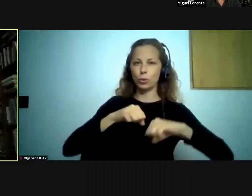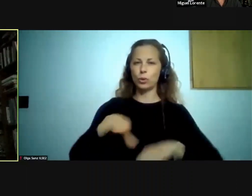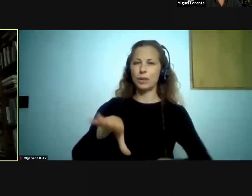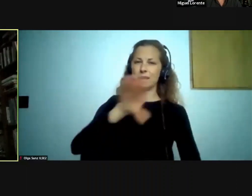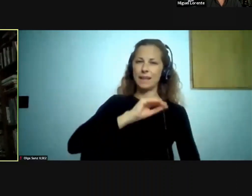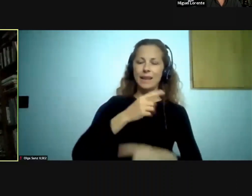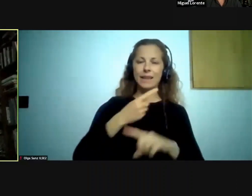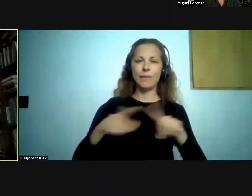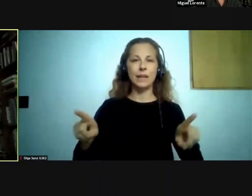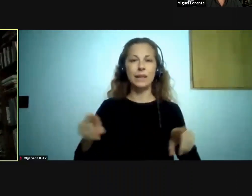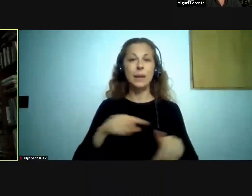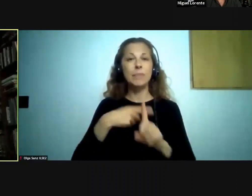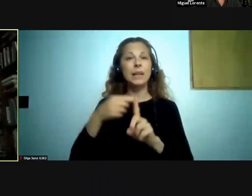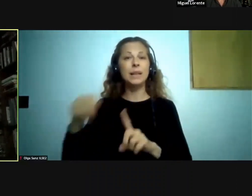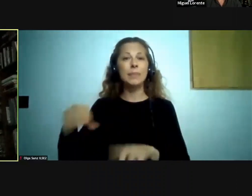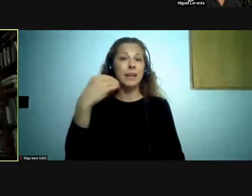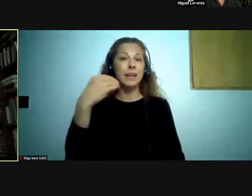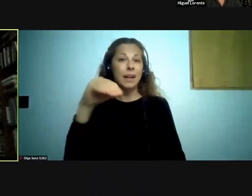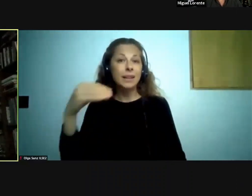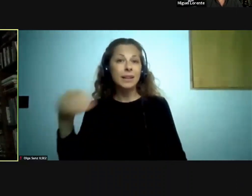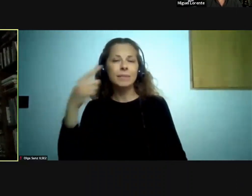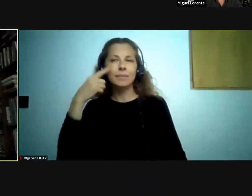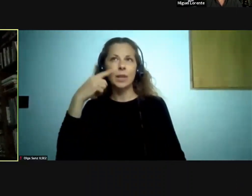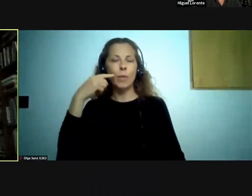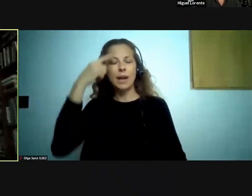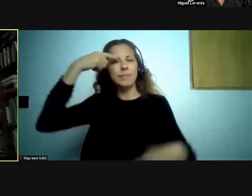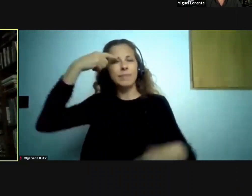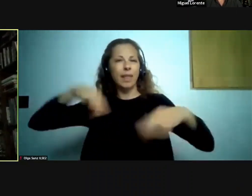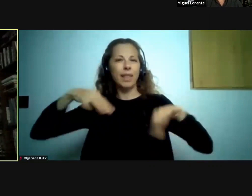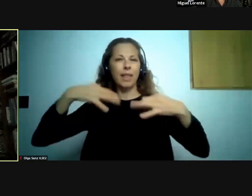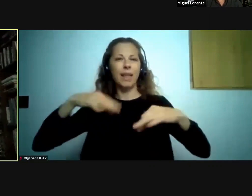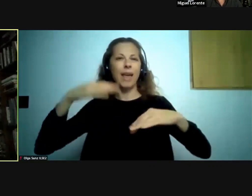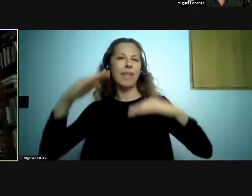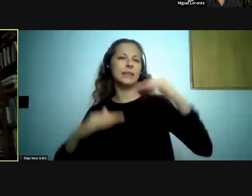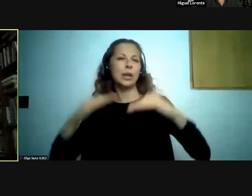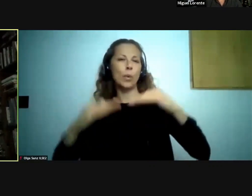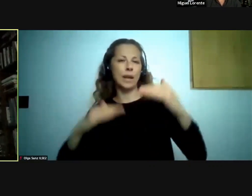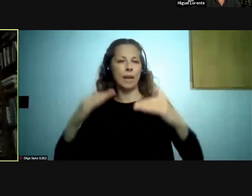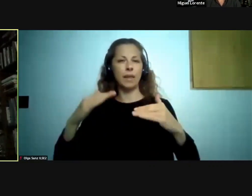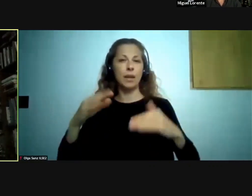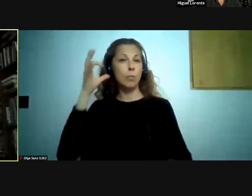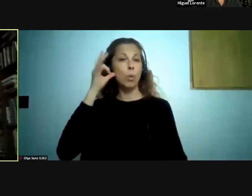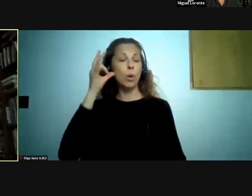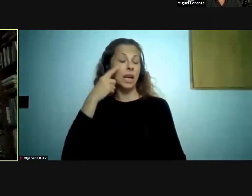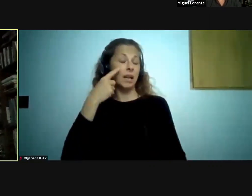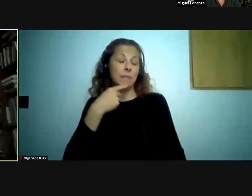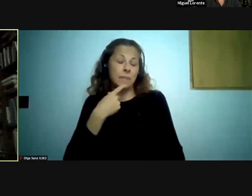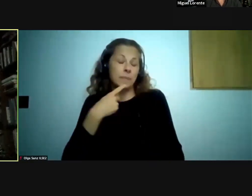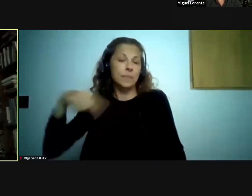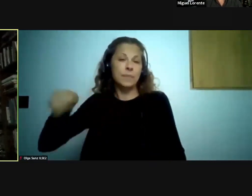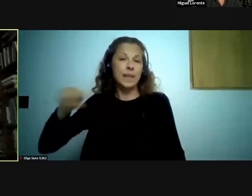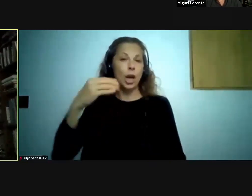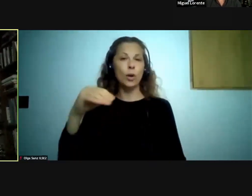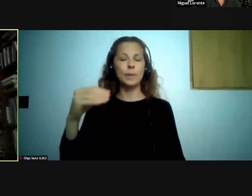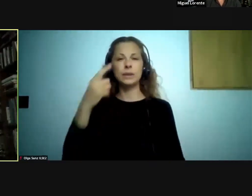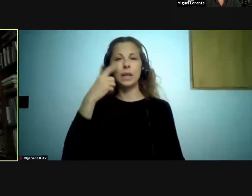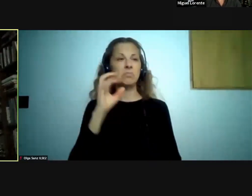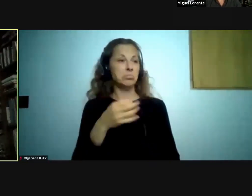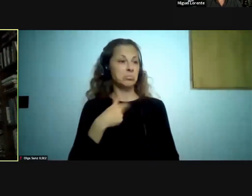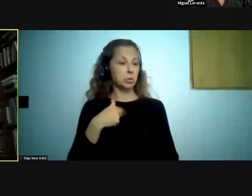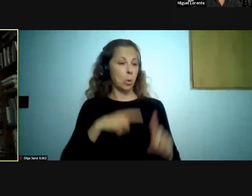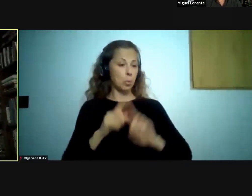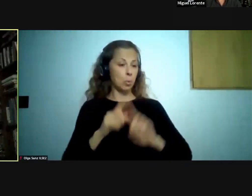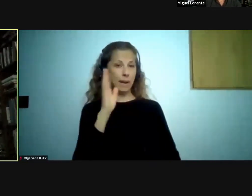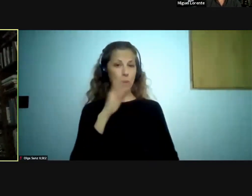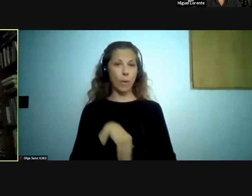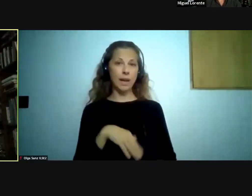tienen conciencia clara de desigualdad. Es decir, muchas chicas dicen, no, si yo no tengo ningún problema, ¿no? Normalizan la violencia, normalizan el acoso y los